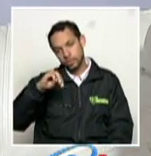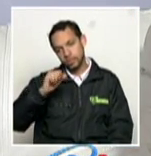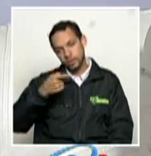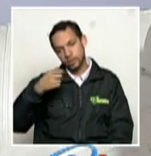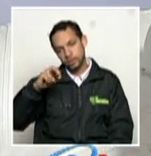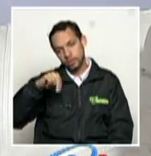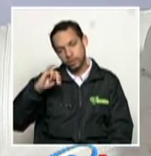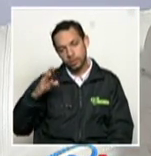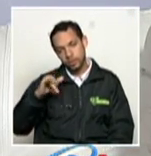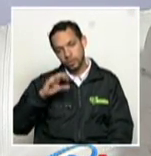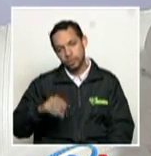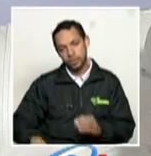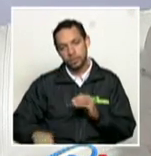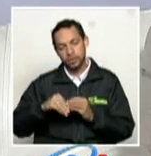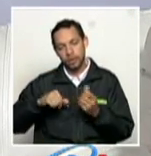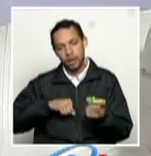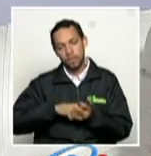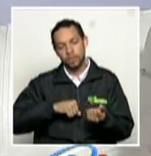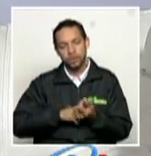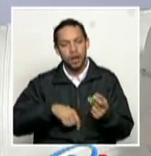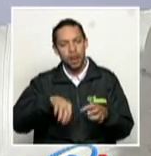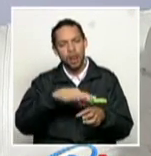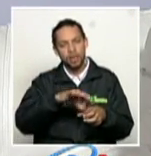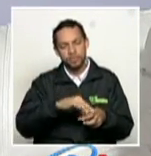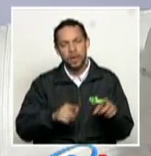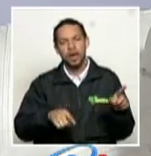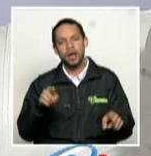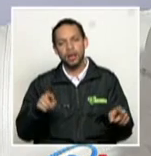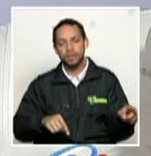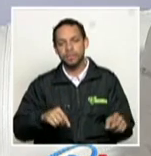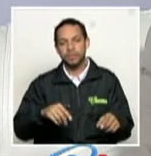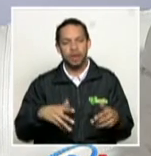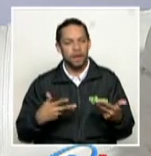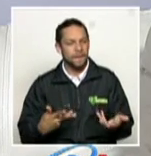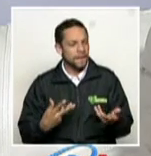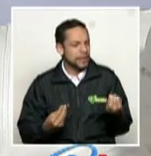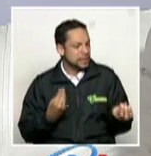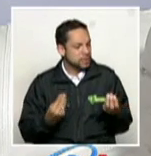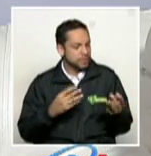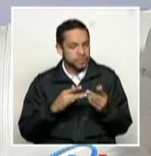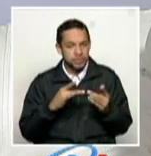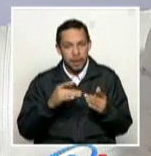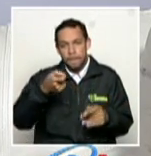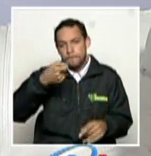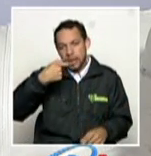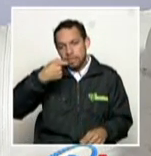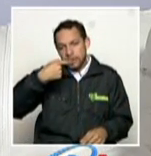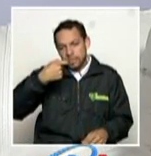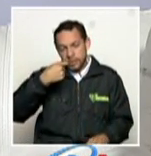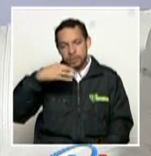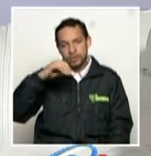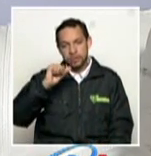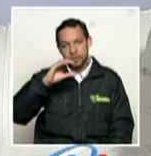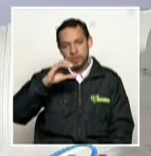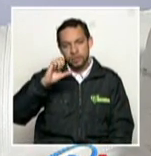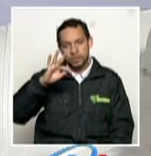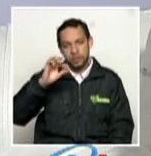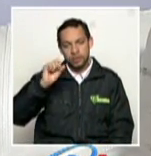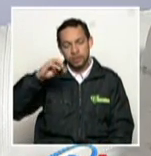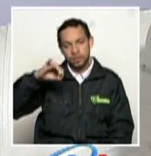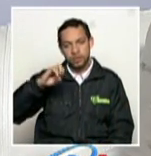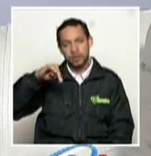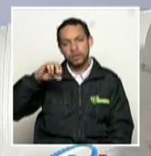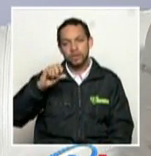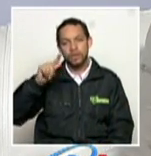noche. Eso es otra ayuda, porque mucha gente se está pasando la dosis de tomar acetaminofén y tiene efectos secundarios a nivel del hígado muy